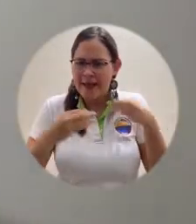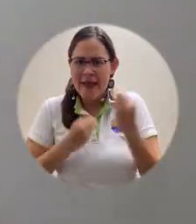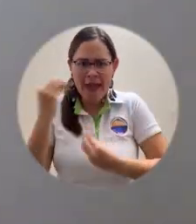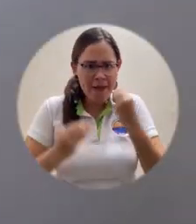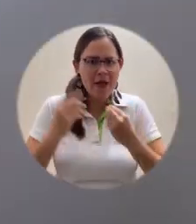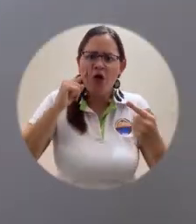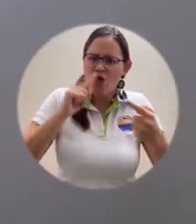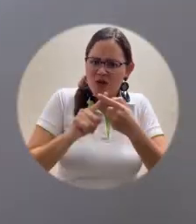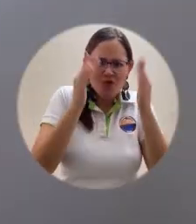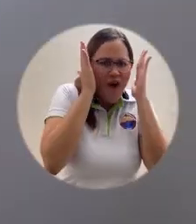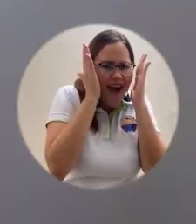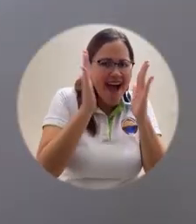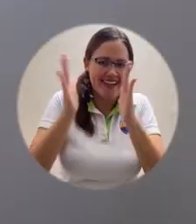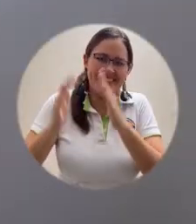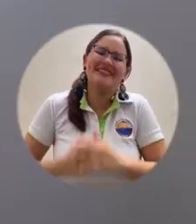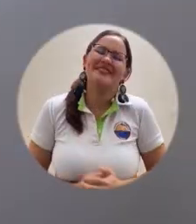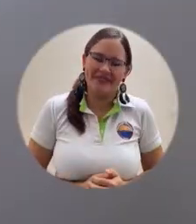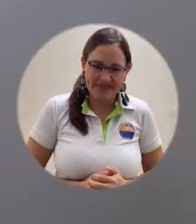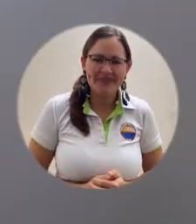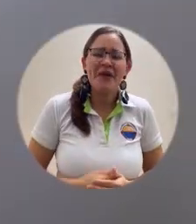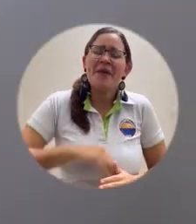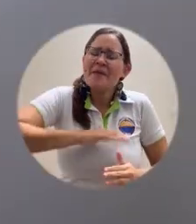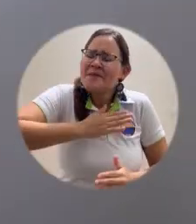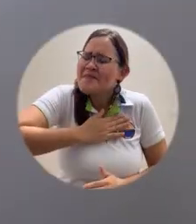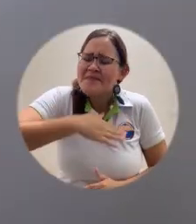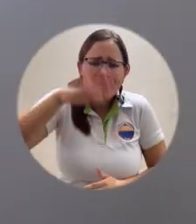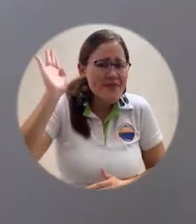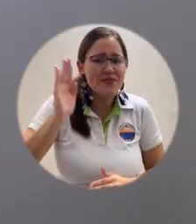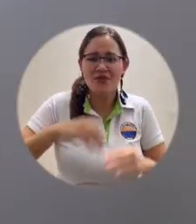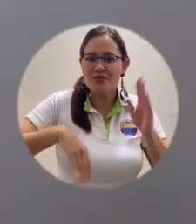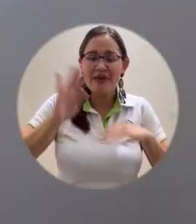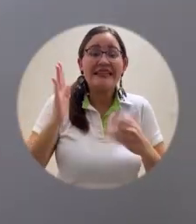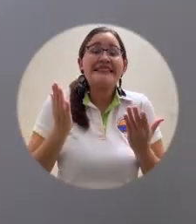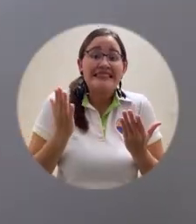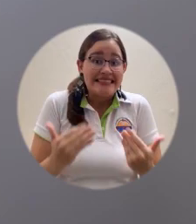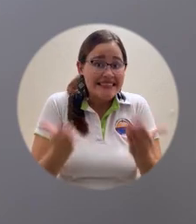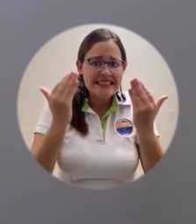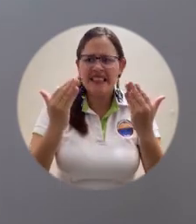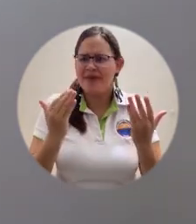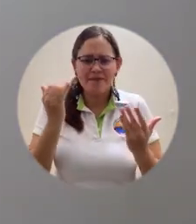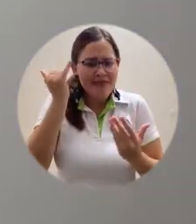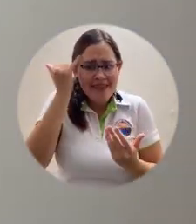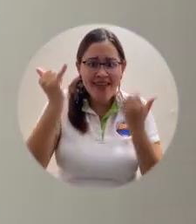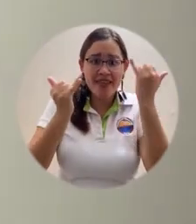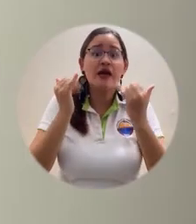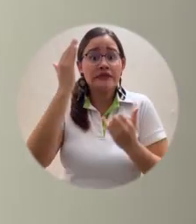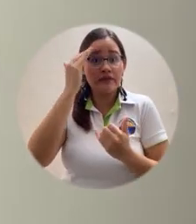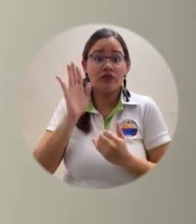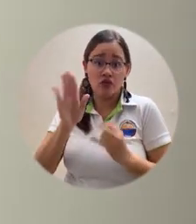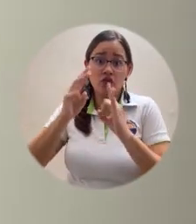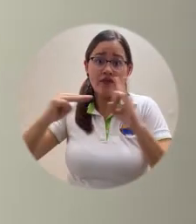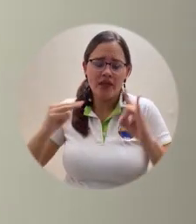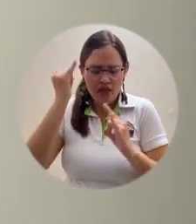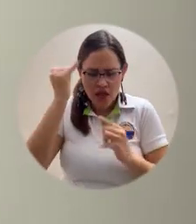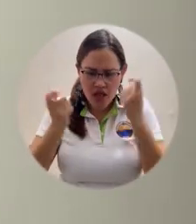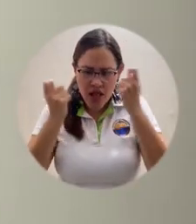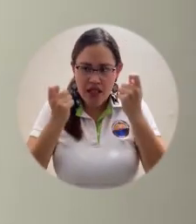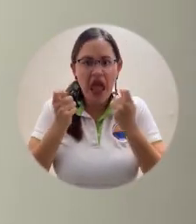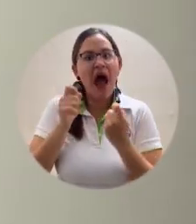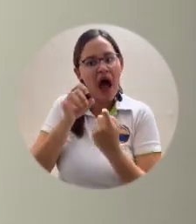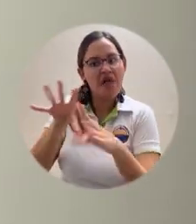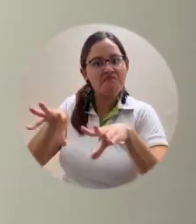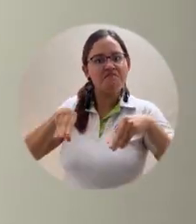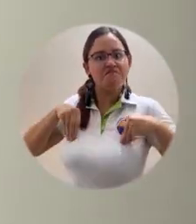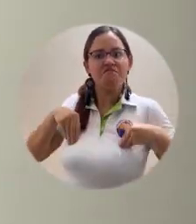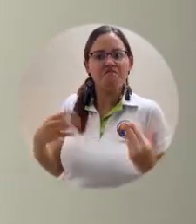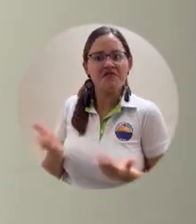Ministerio de Justicia y del Derecho, en la cual han felicitado y resaltado las distintas estrategias que viene utilizando la Universidad